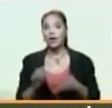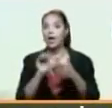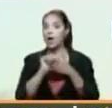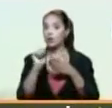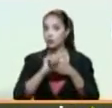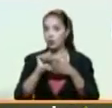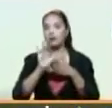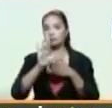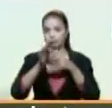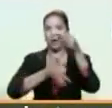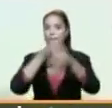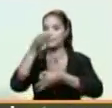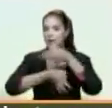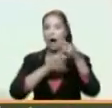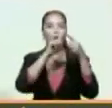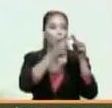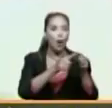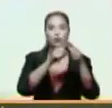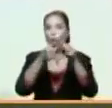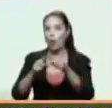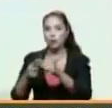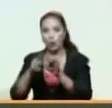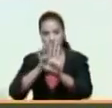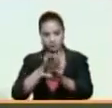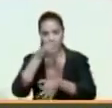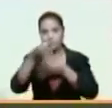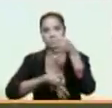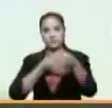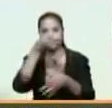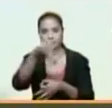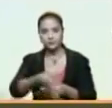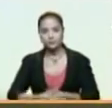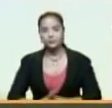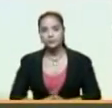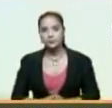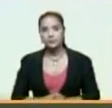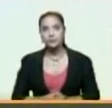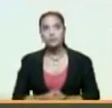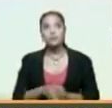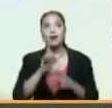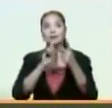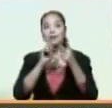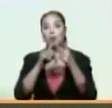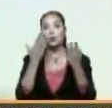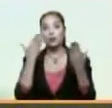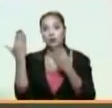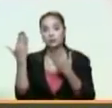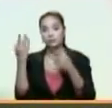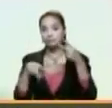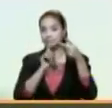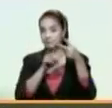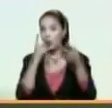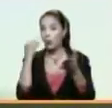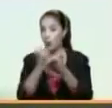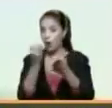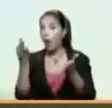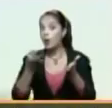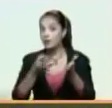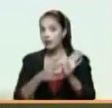Ya voy a explicar los montos de cada una de ellas. Esta es la segunda prueba